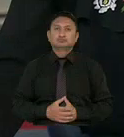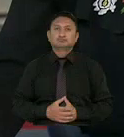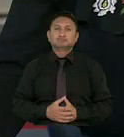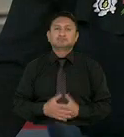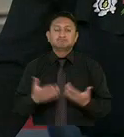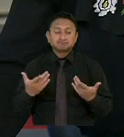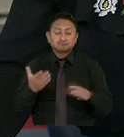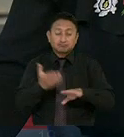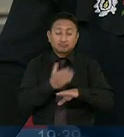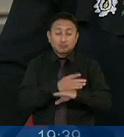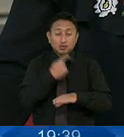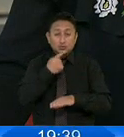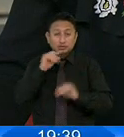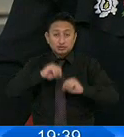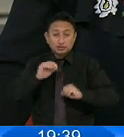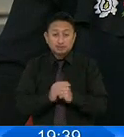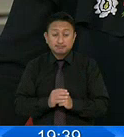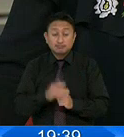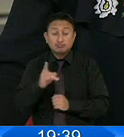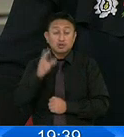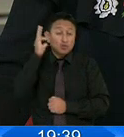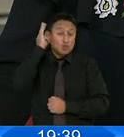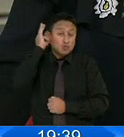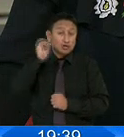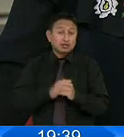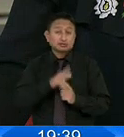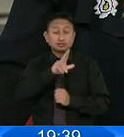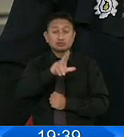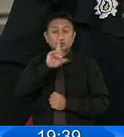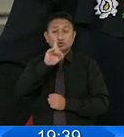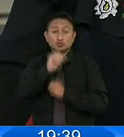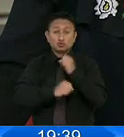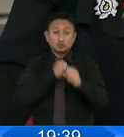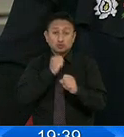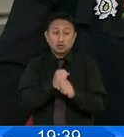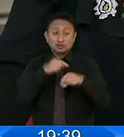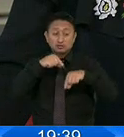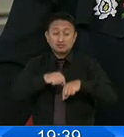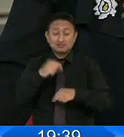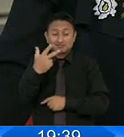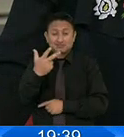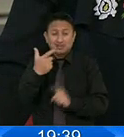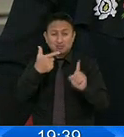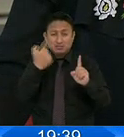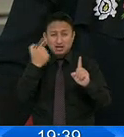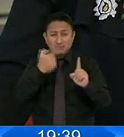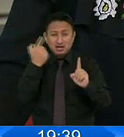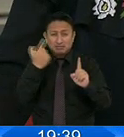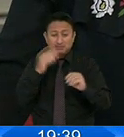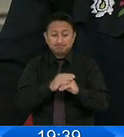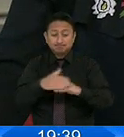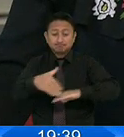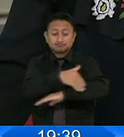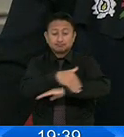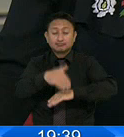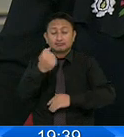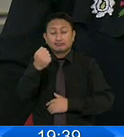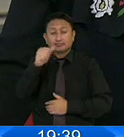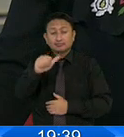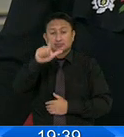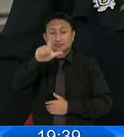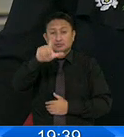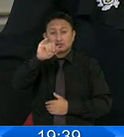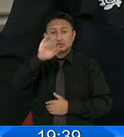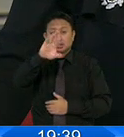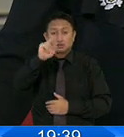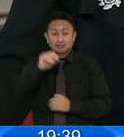Como lo anunciamos, asesinan a una mujer de 38 años de edad con 3 impactos de bala en la vía Salitre. Su familia